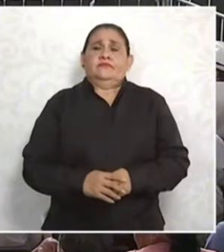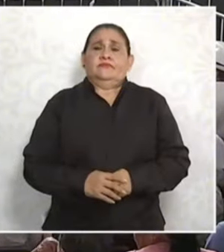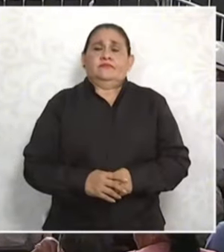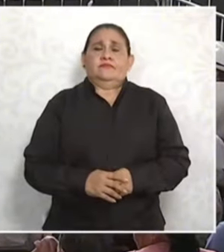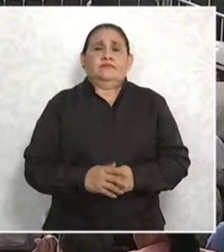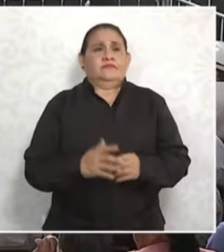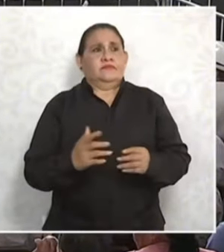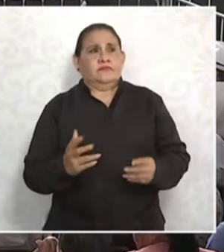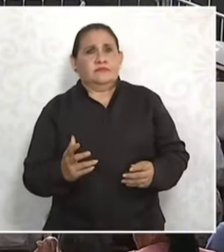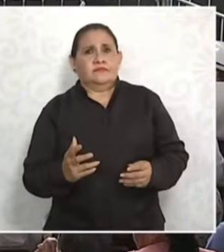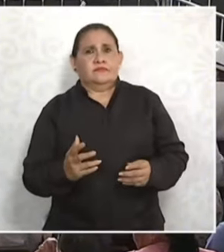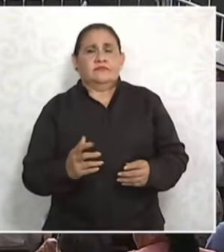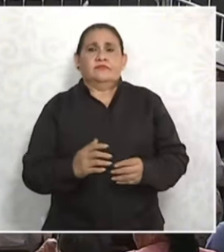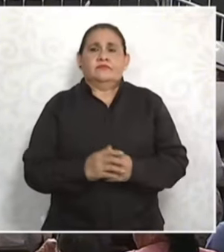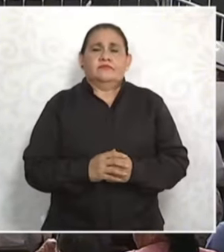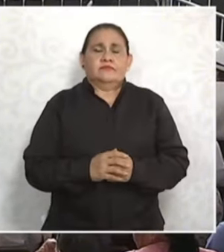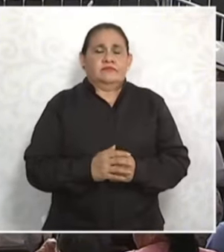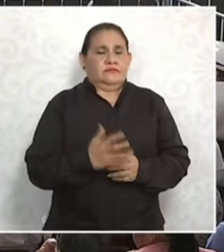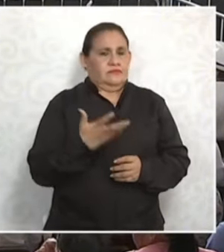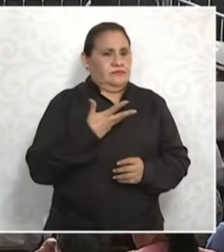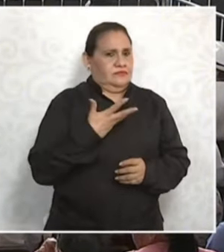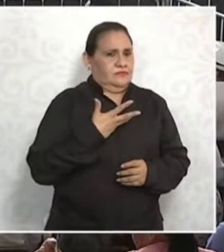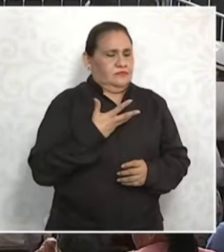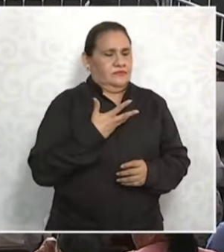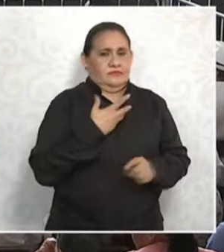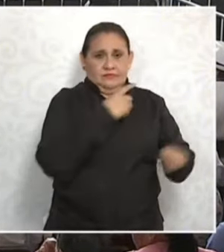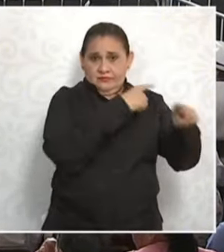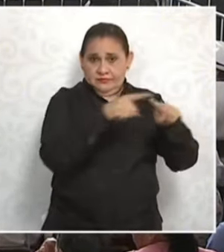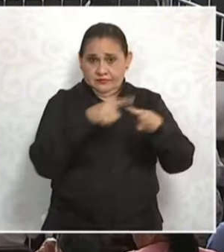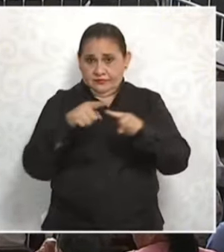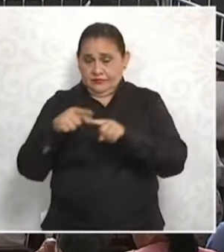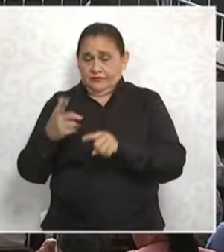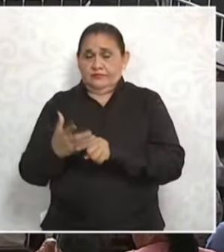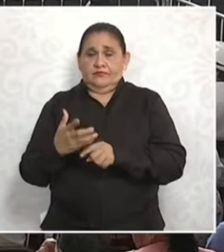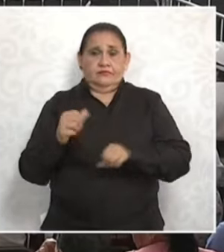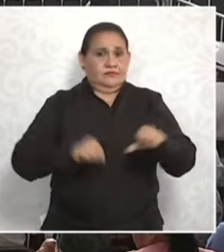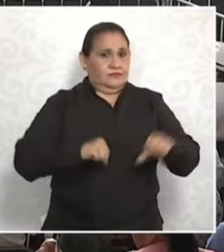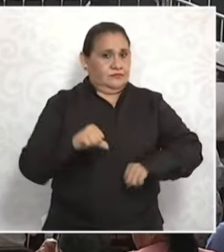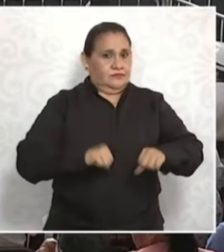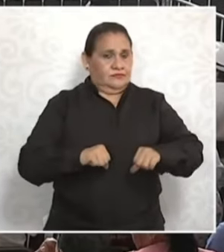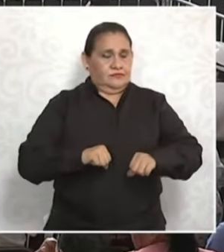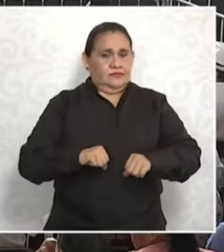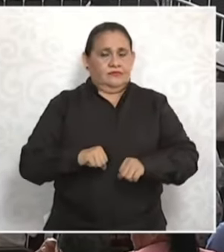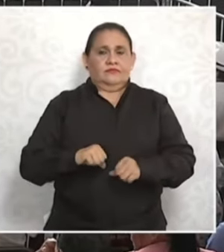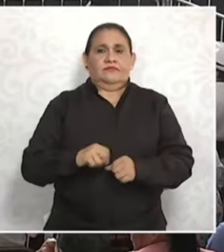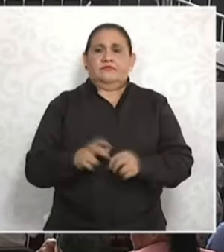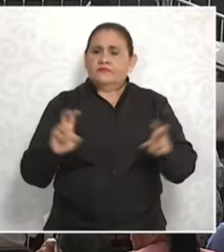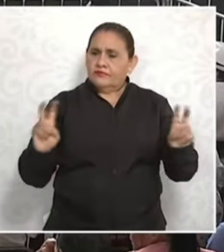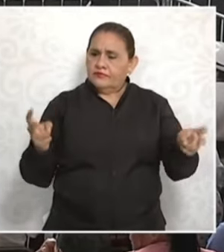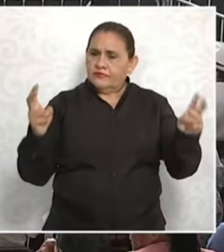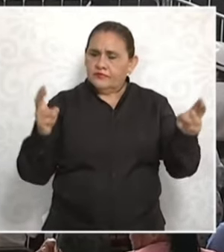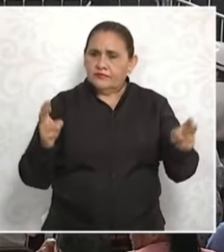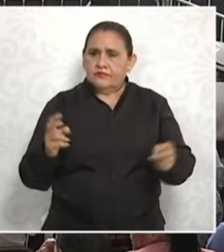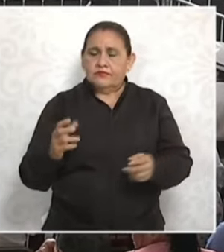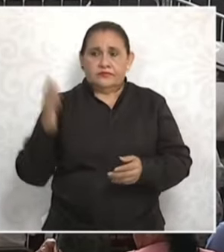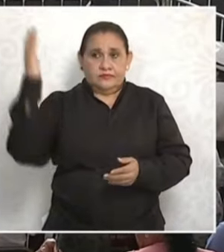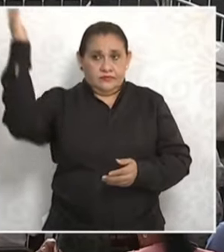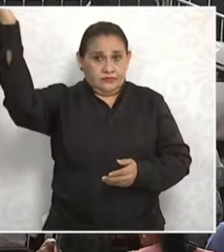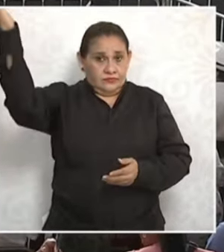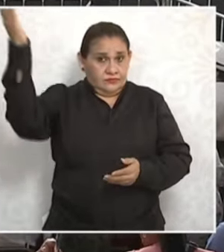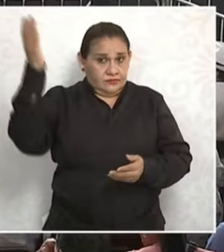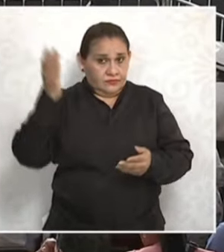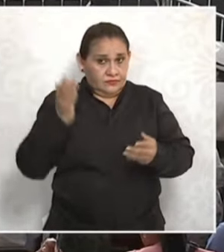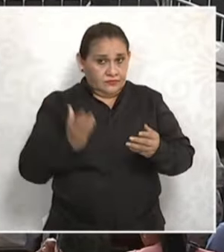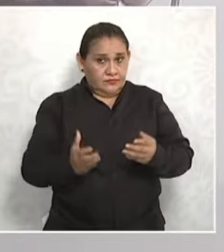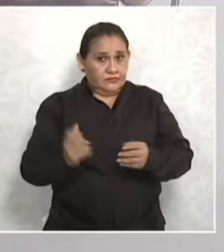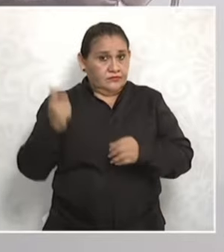reviste varias actividades comerciales. Principalmente es el punto de acceso de combustible a toda la península